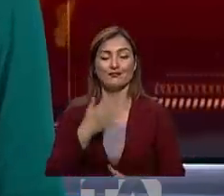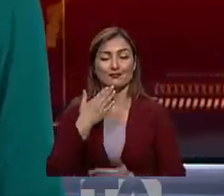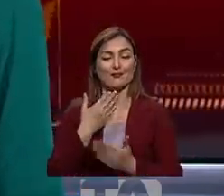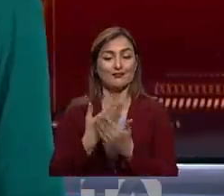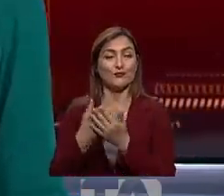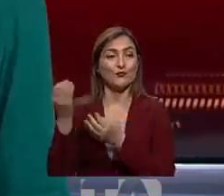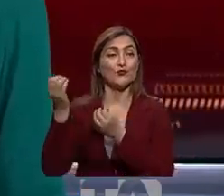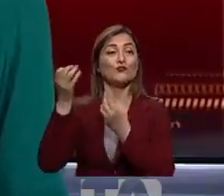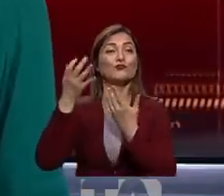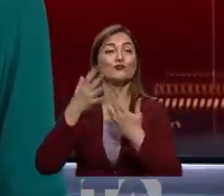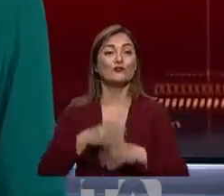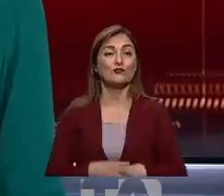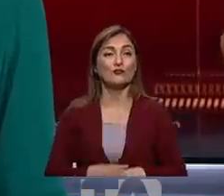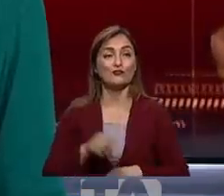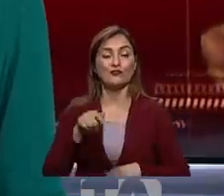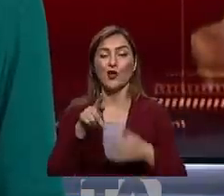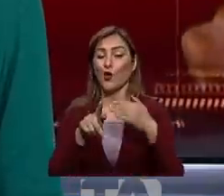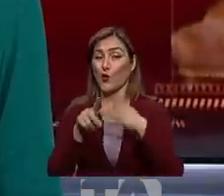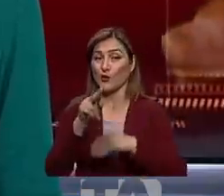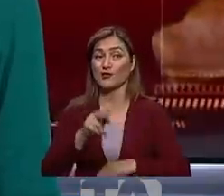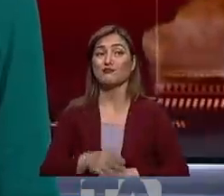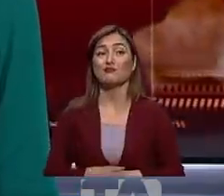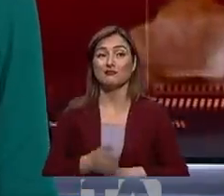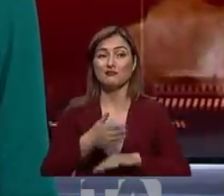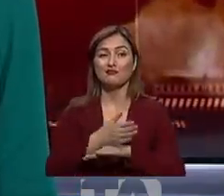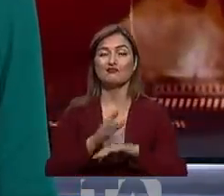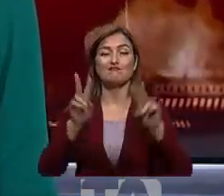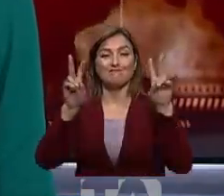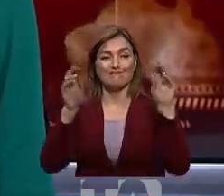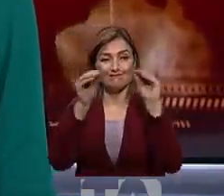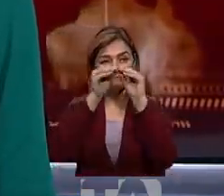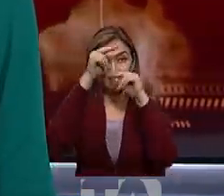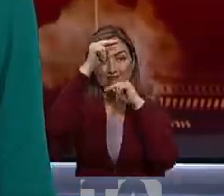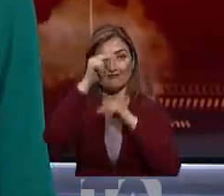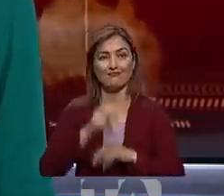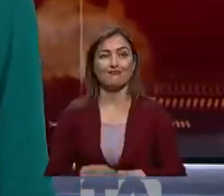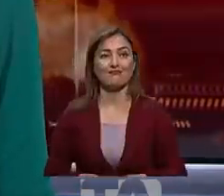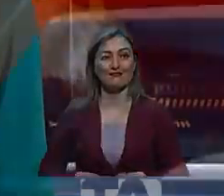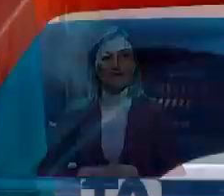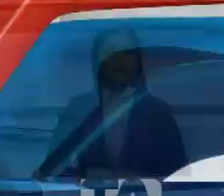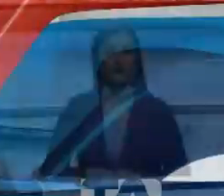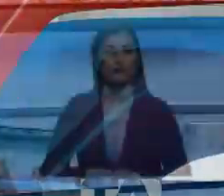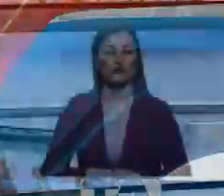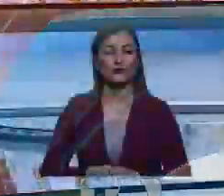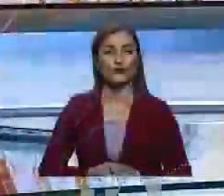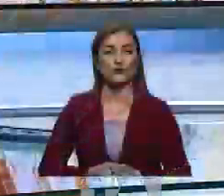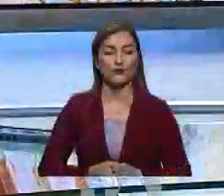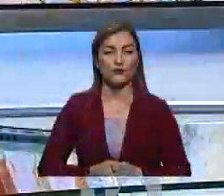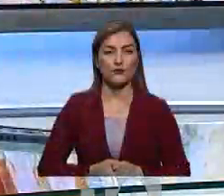la información. Vamos a hacer un pequeño corte comercial y ya regresamos con más noticias.